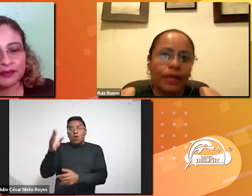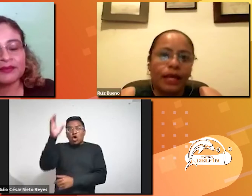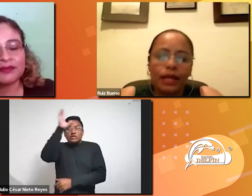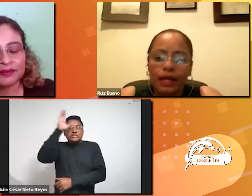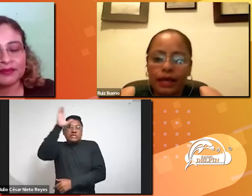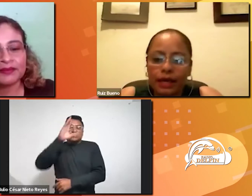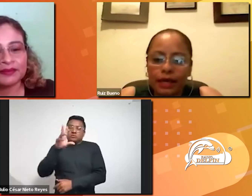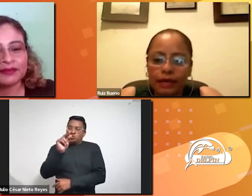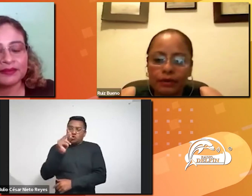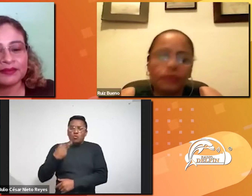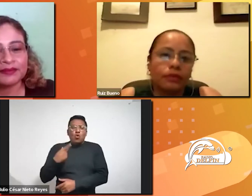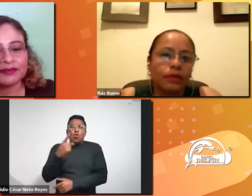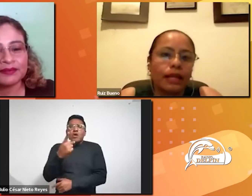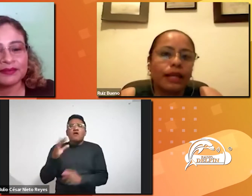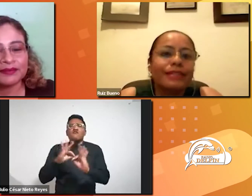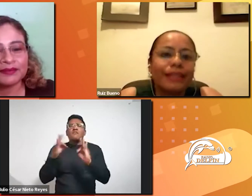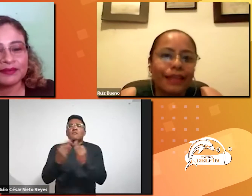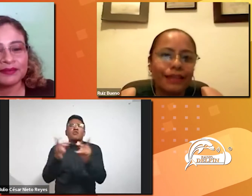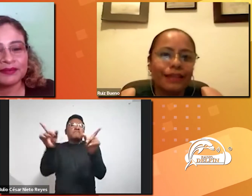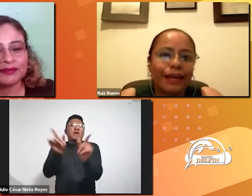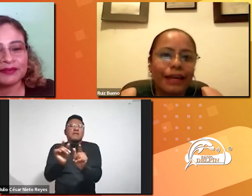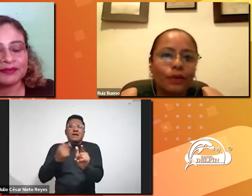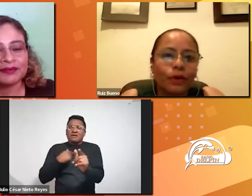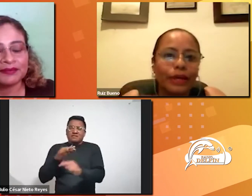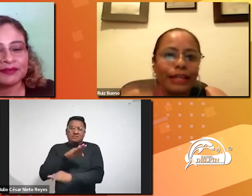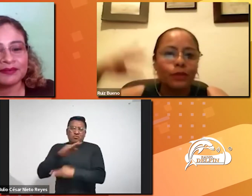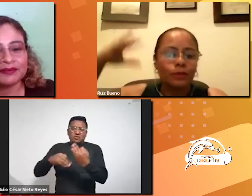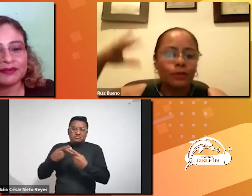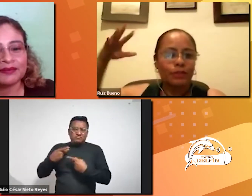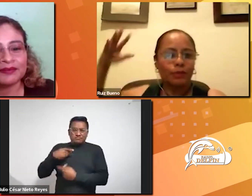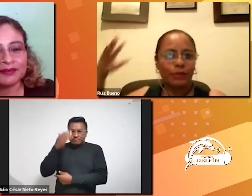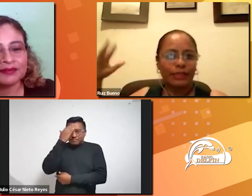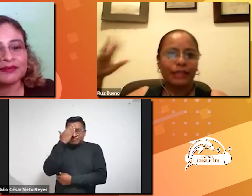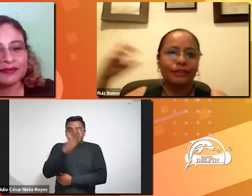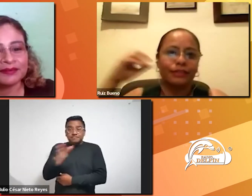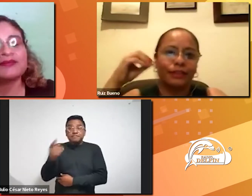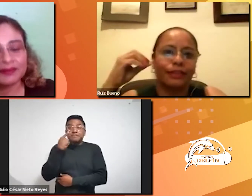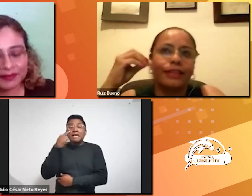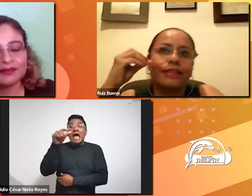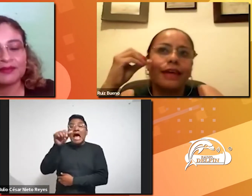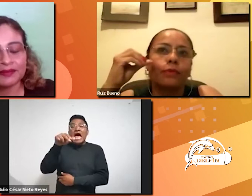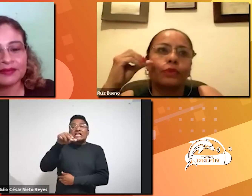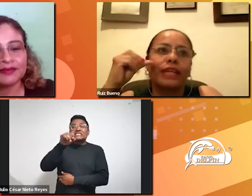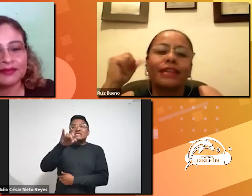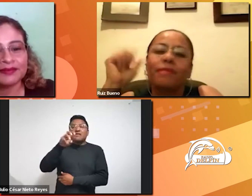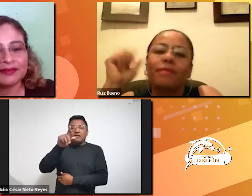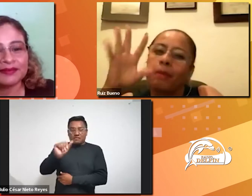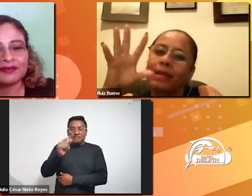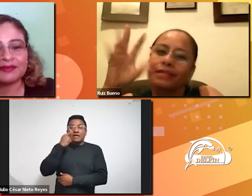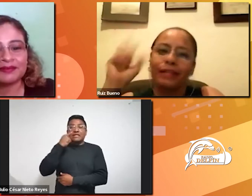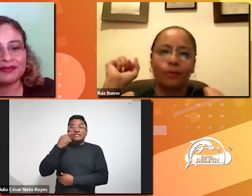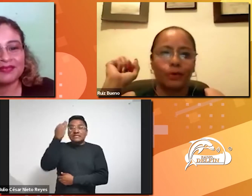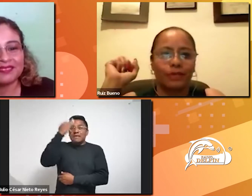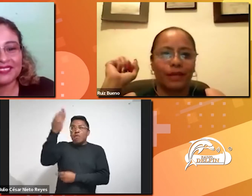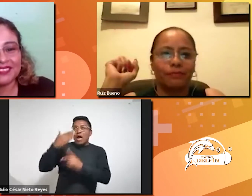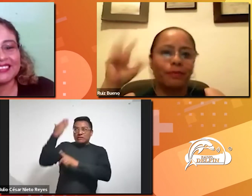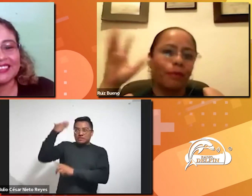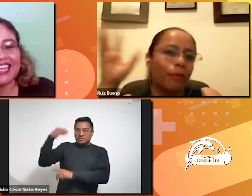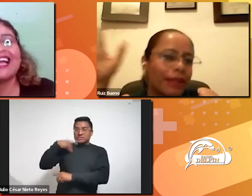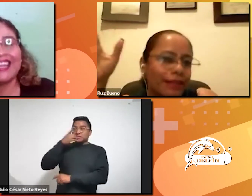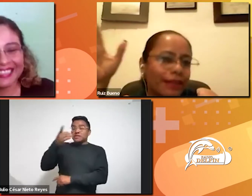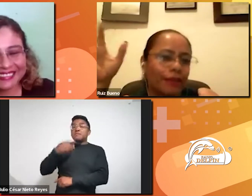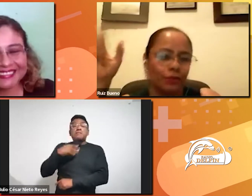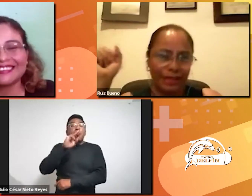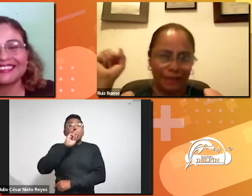vida. La ansiedad es aquello que, si nos vamos tiempo atrás, decíamos, es que mi mamá es nerviosa, mi